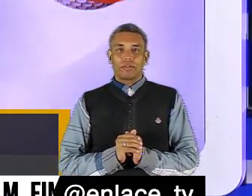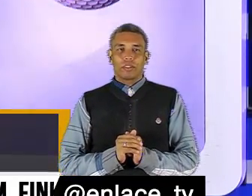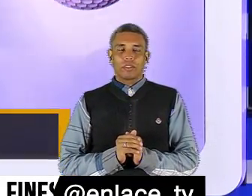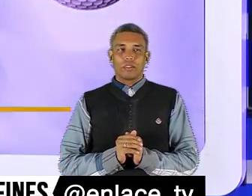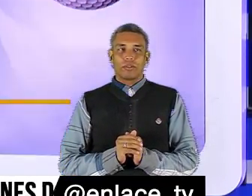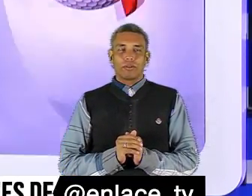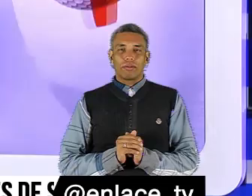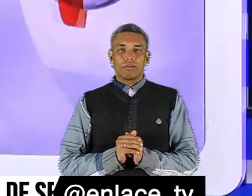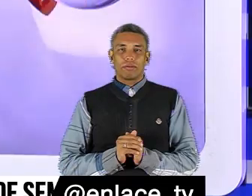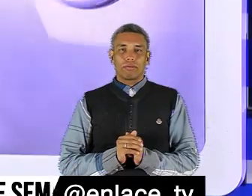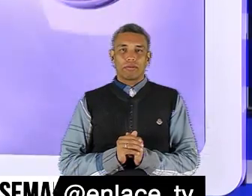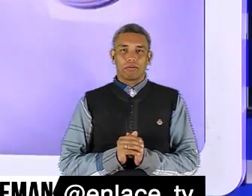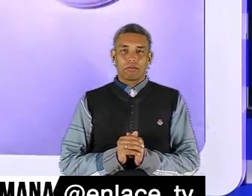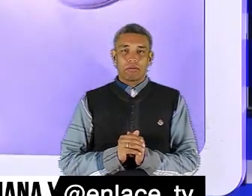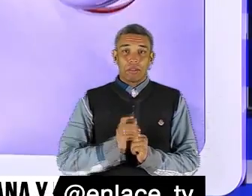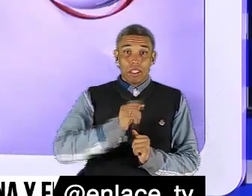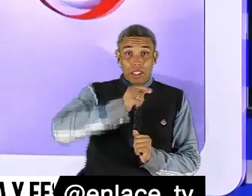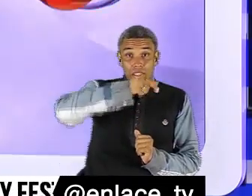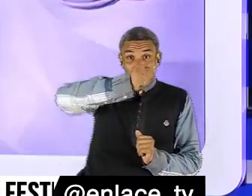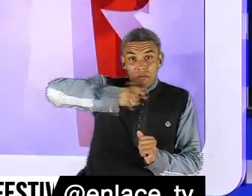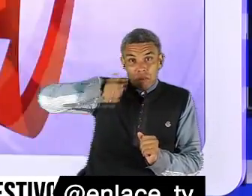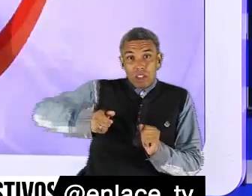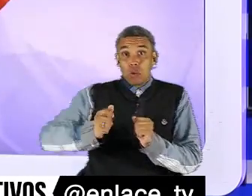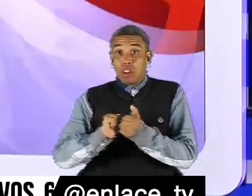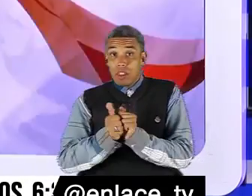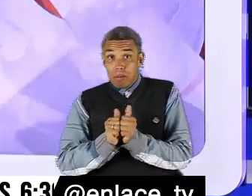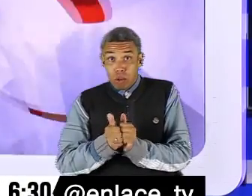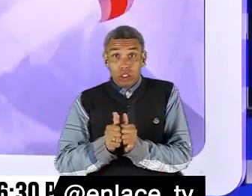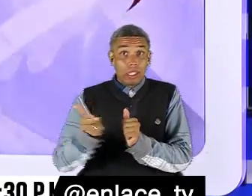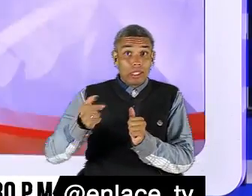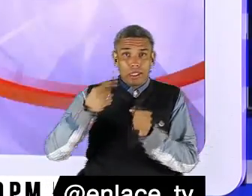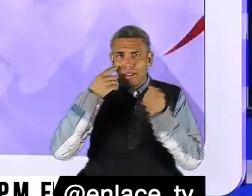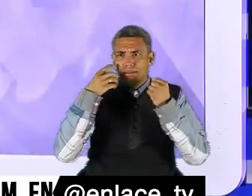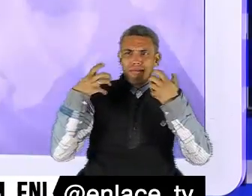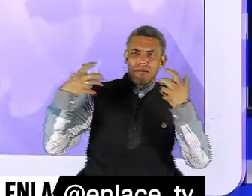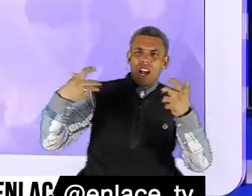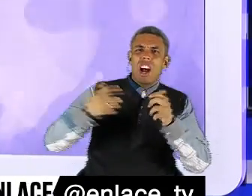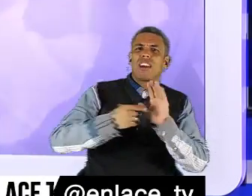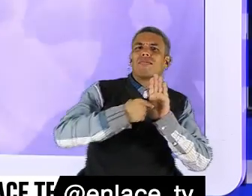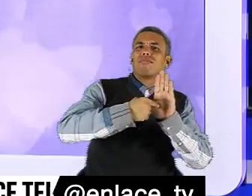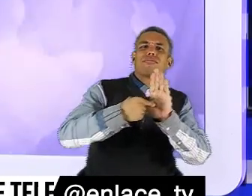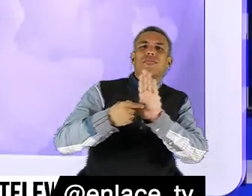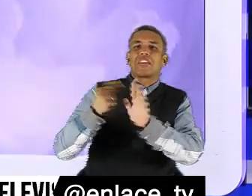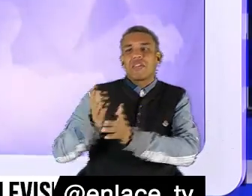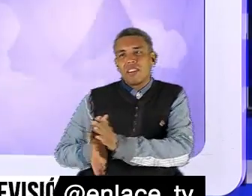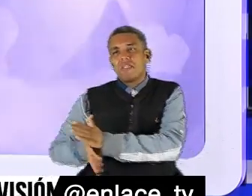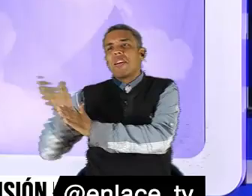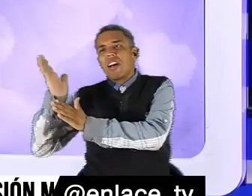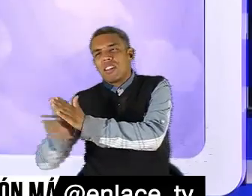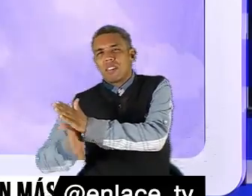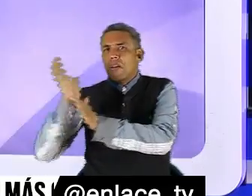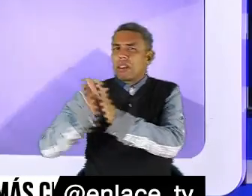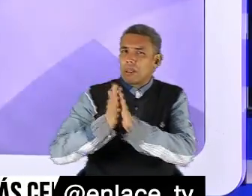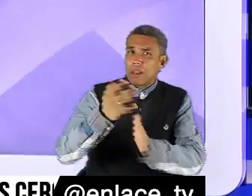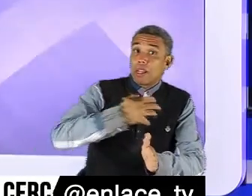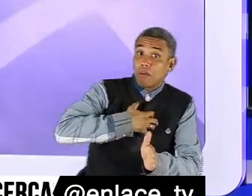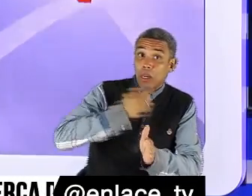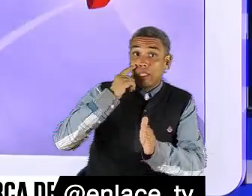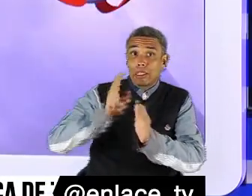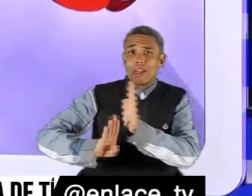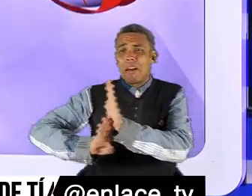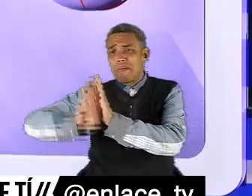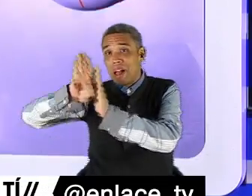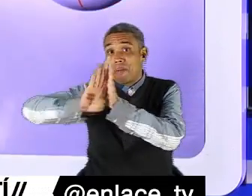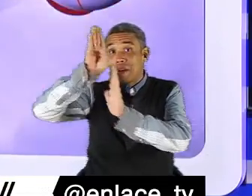destacando los deportistas de nuestra ciudad en cada una de las disciplinas donde salen y representan al puerto petrolero. Una de ellas el fin de